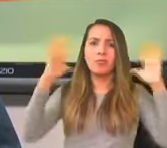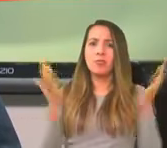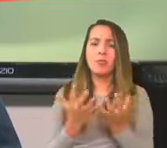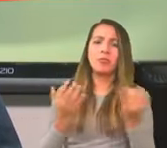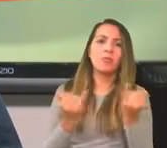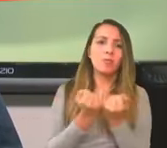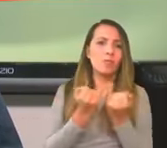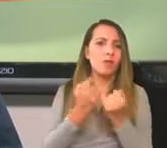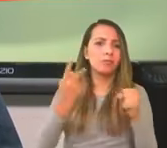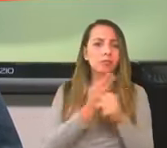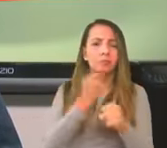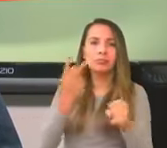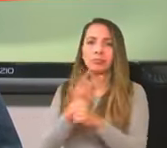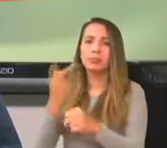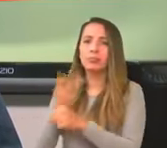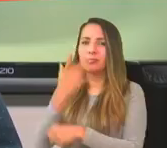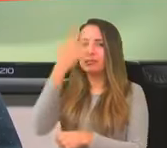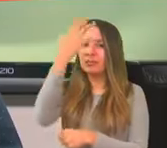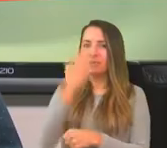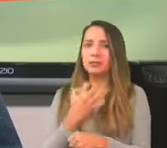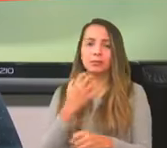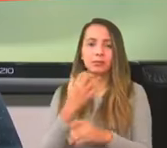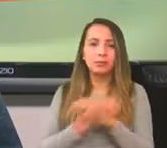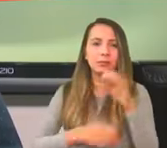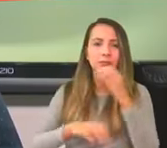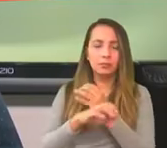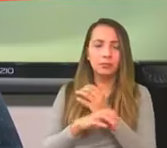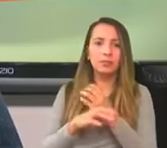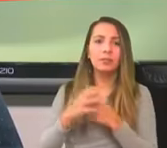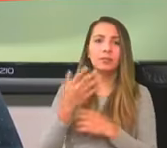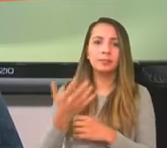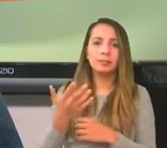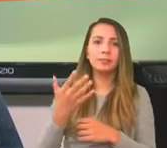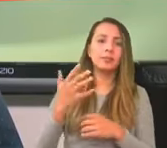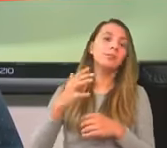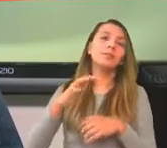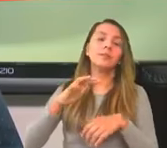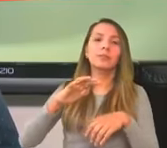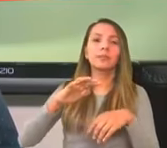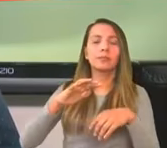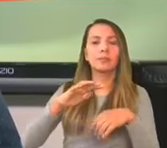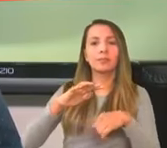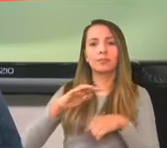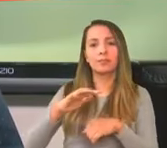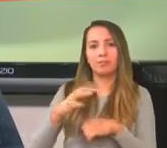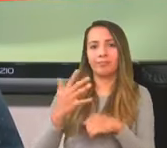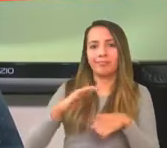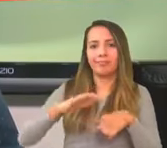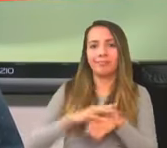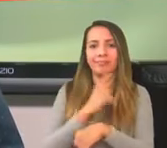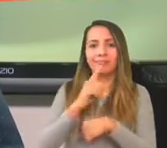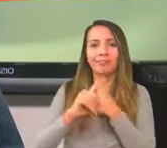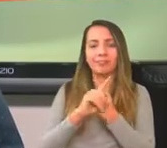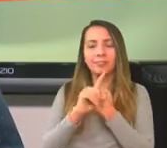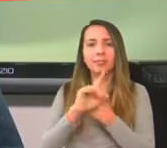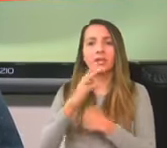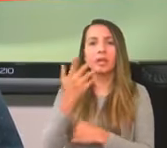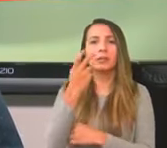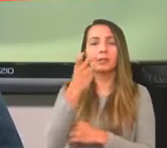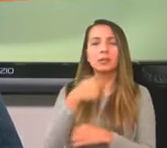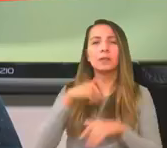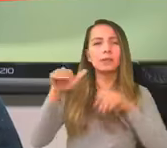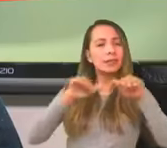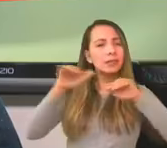muy tristes a muchos niveles, con todo mi corazón los convoco para